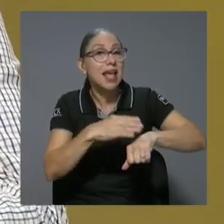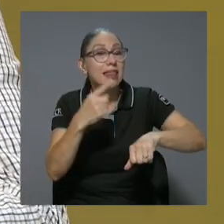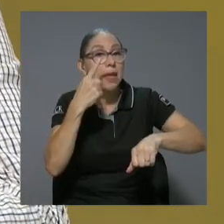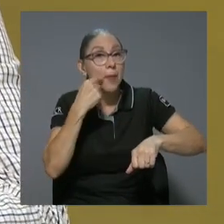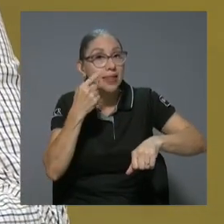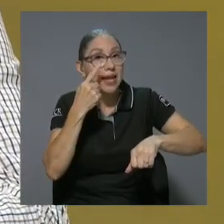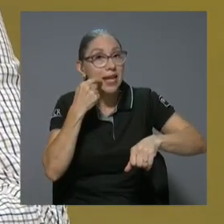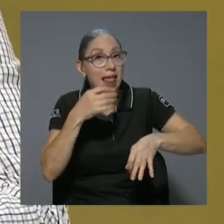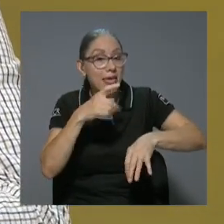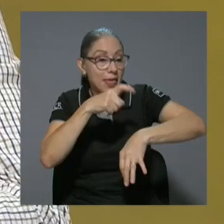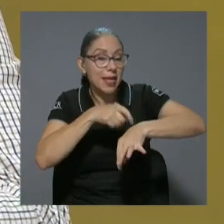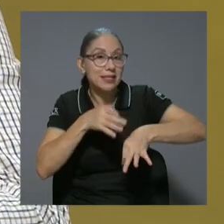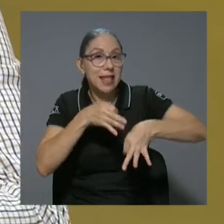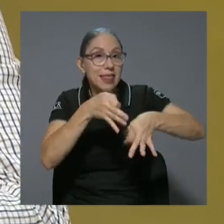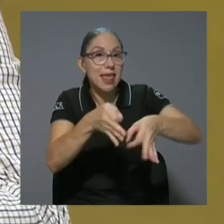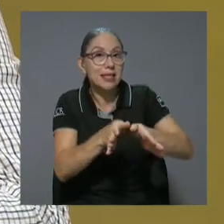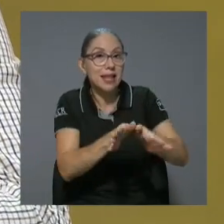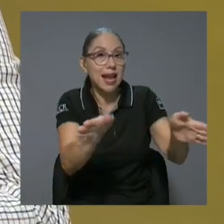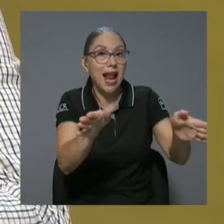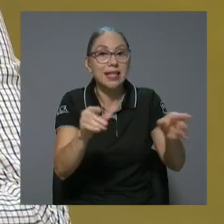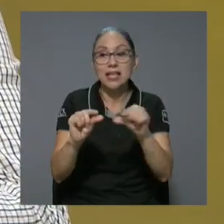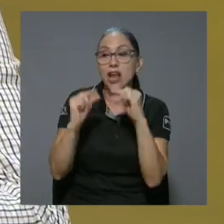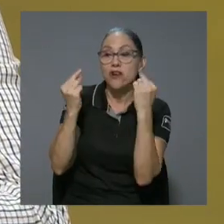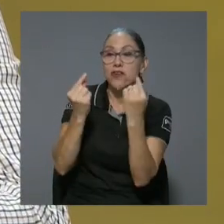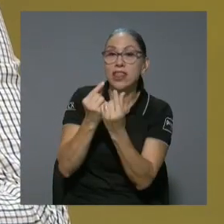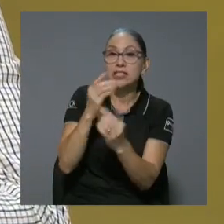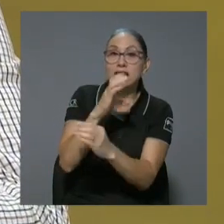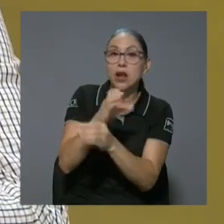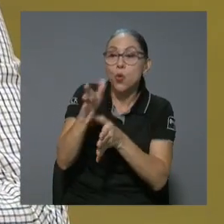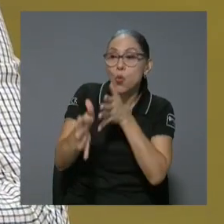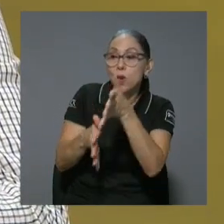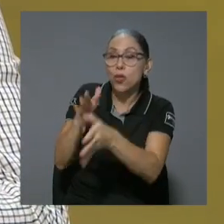generales, redes de cuidado que funcionen, ¿verdad?